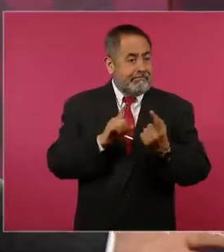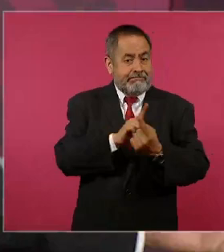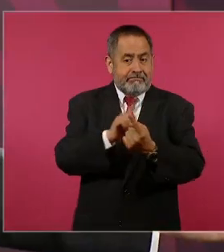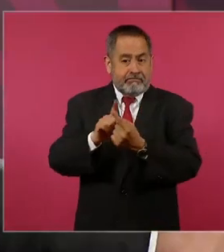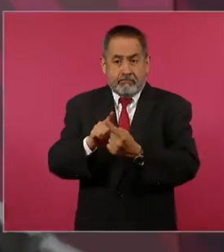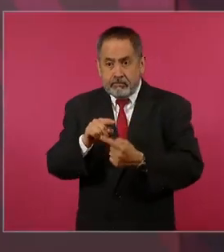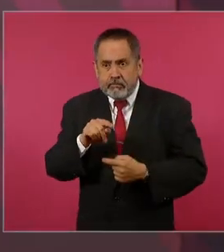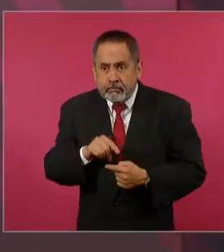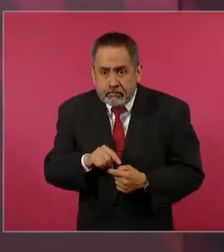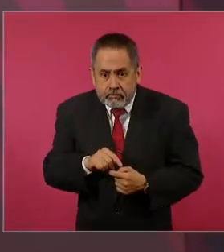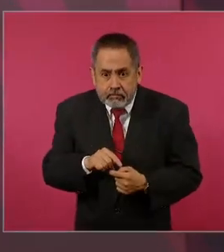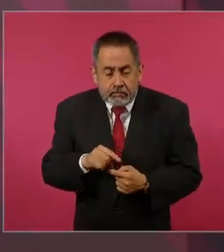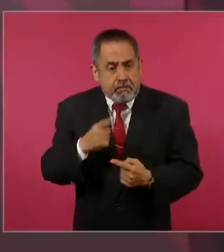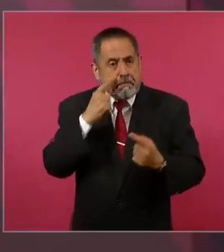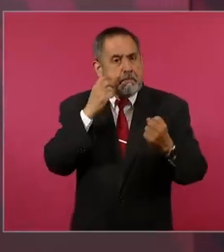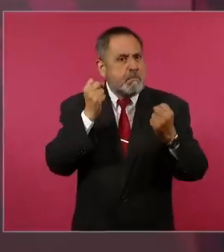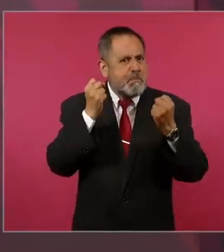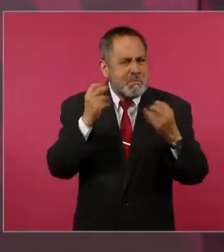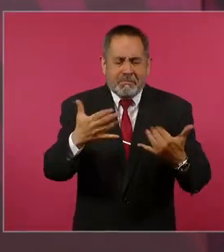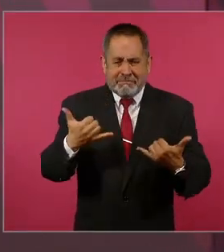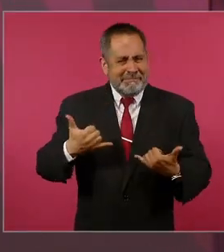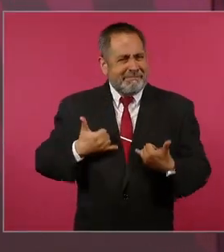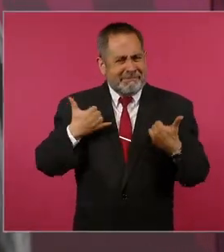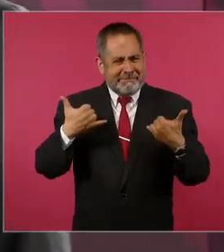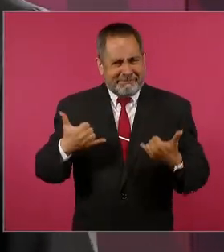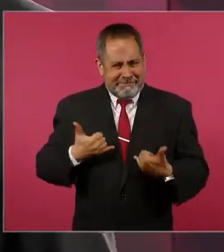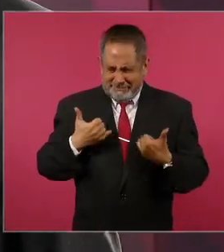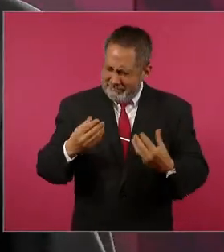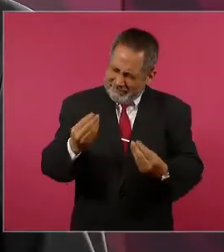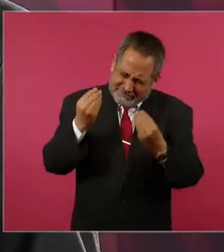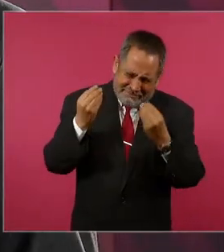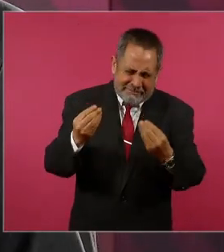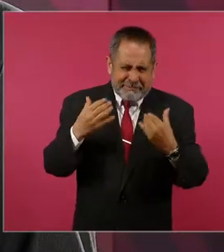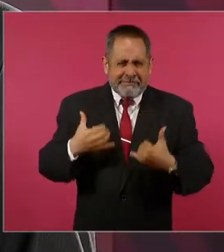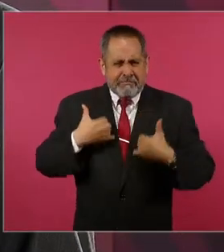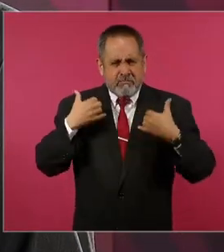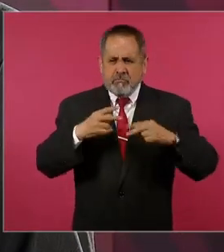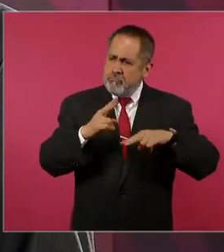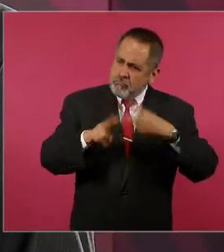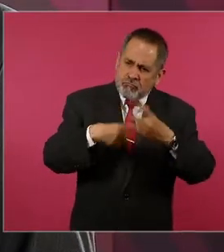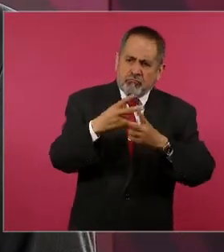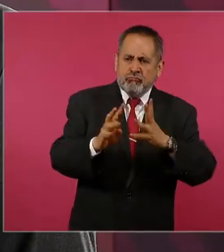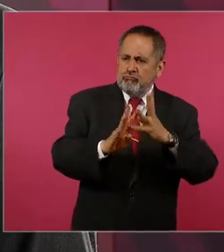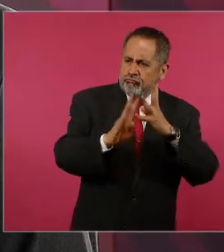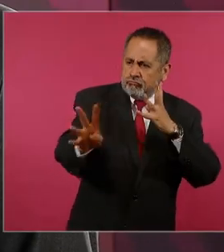muchísimos jóvenes, muchos, muchos jóvenes participando.